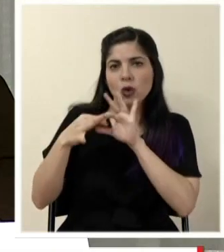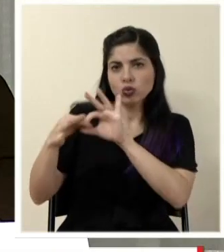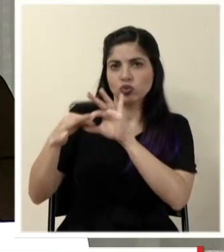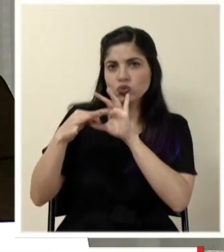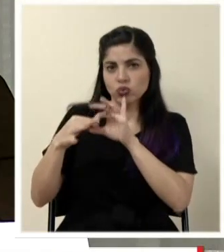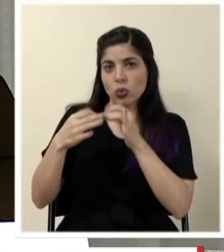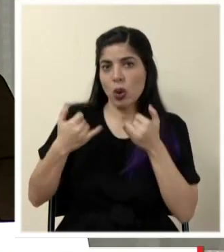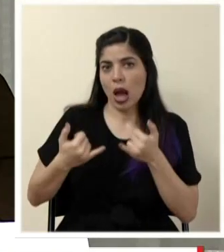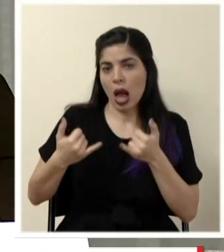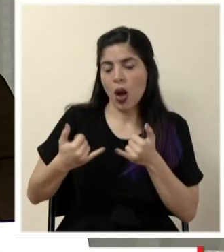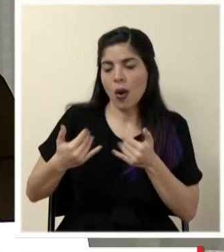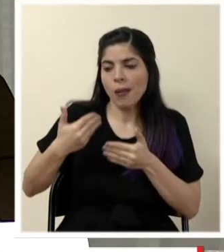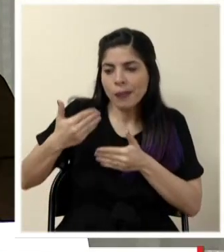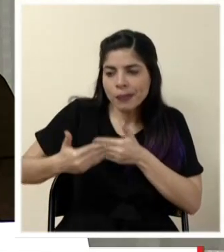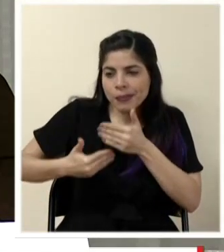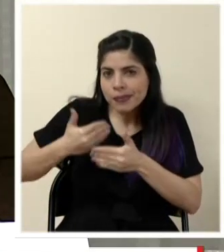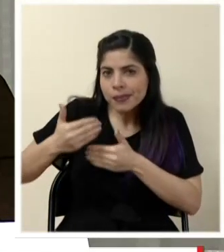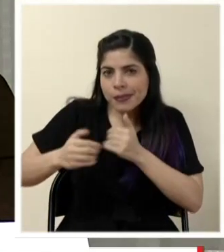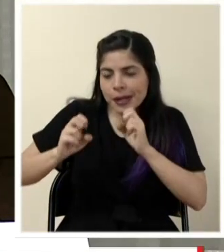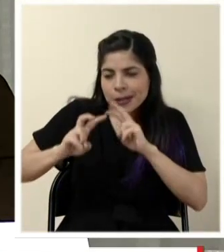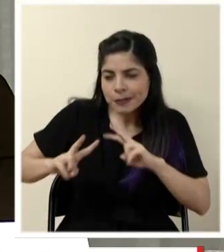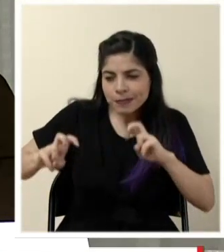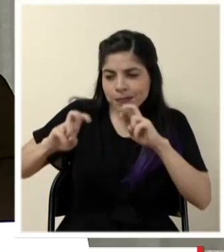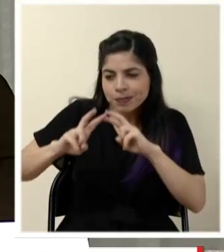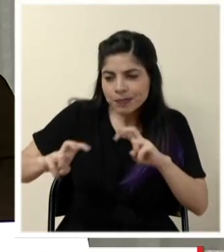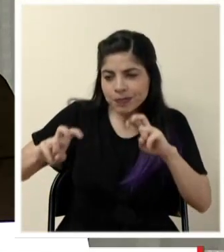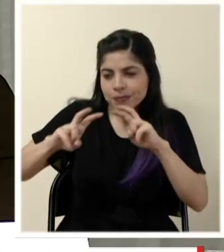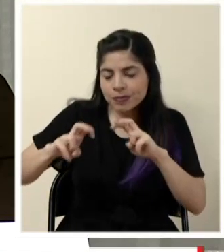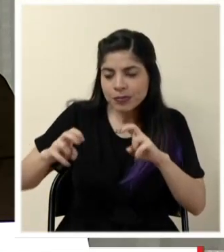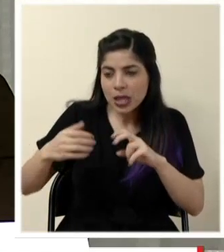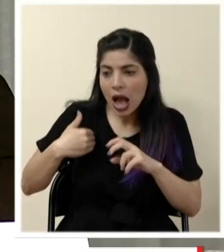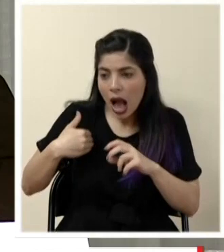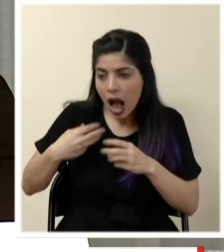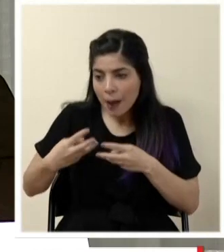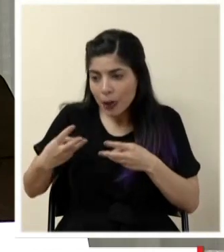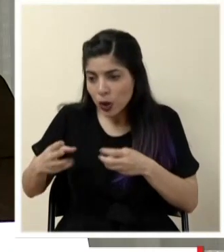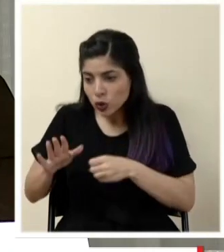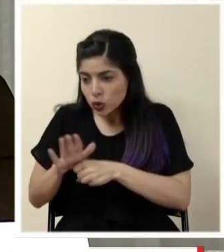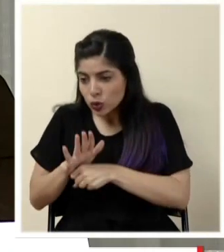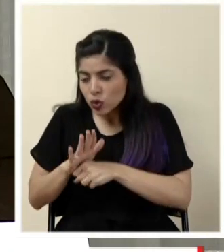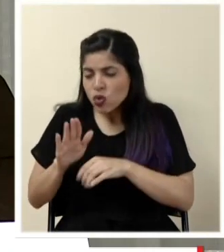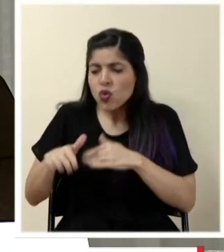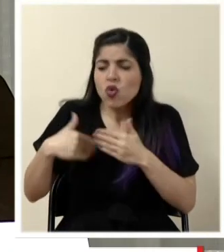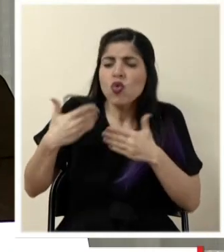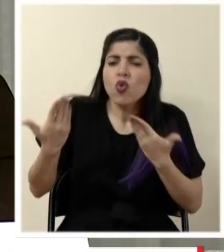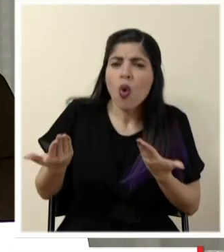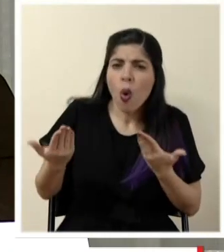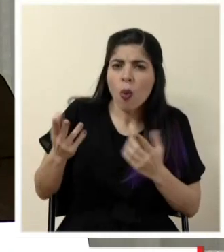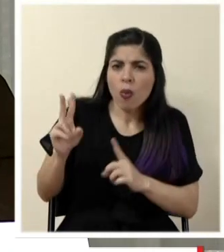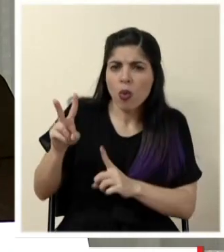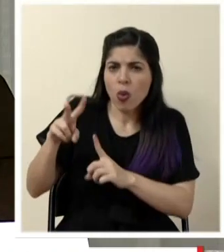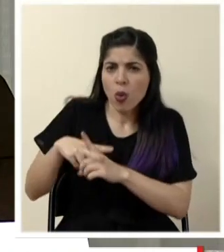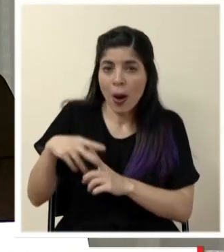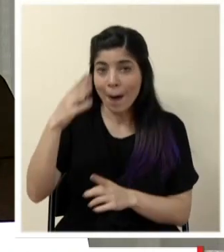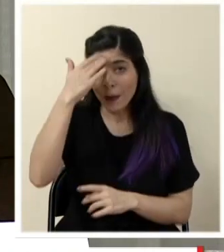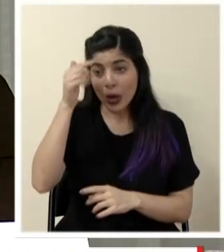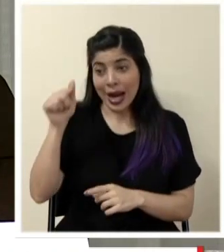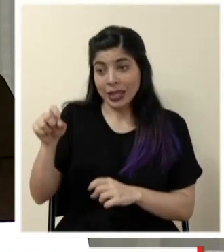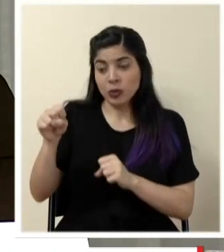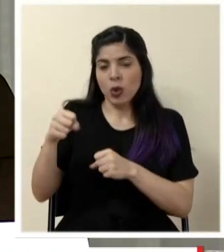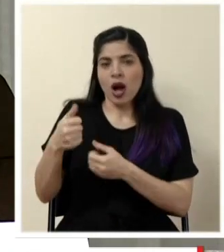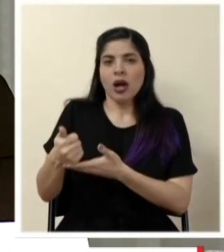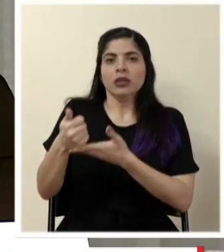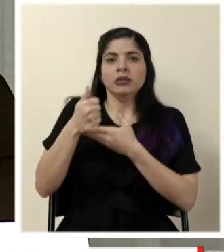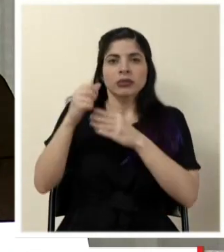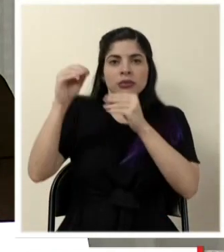respectivas, y estamos en ese periodo de análisis exactamente de los insumos y cómo vamos eventualmente a proceder, porque eso nos puede dar un